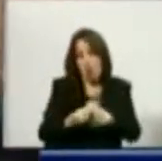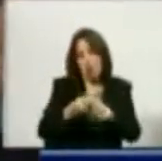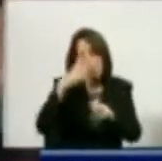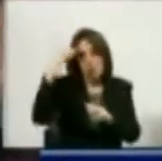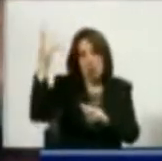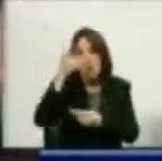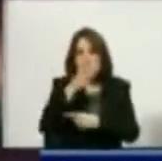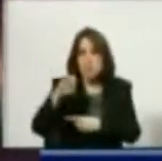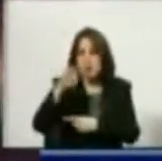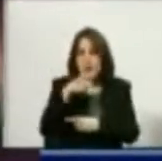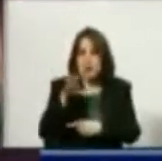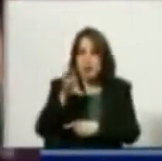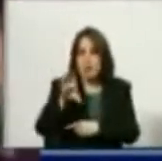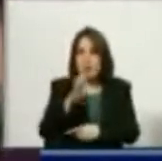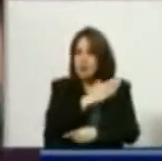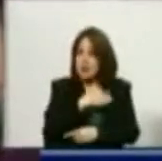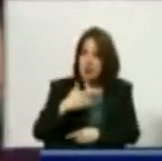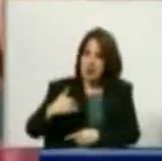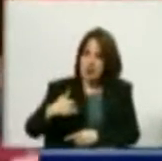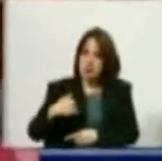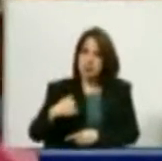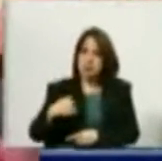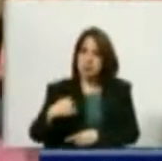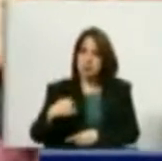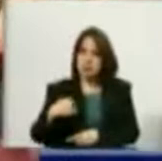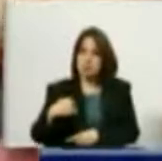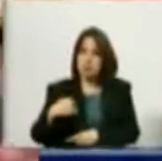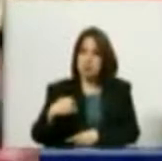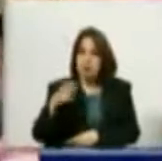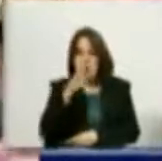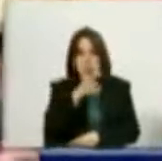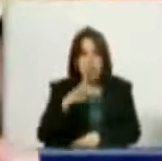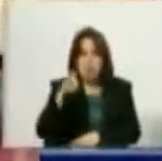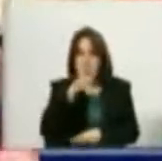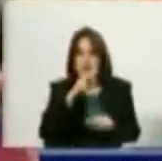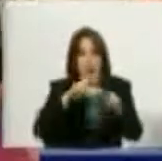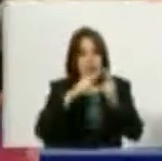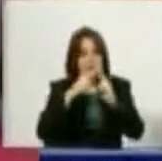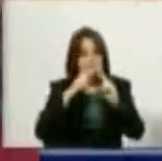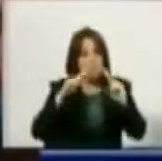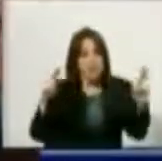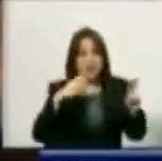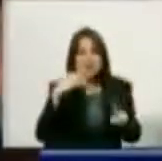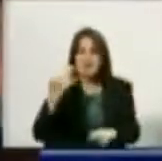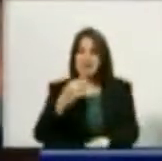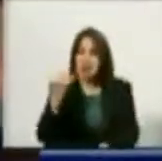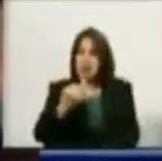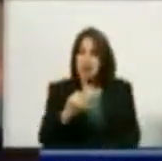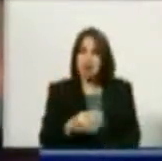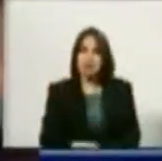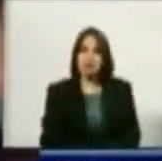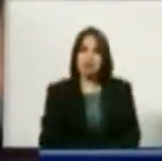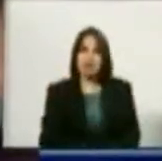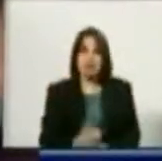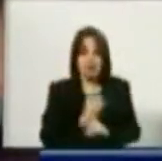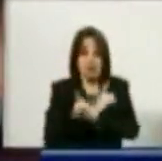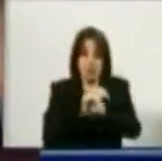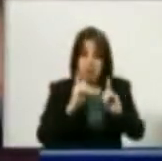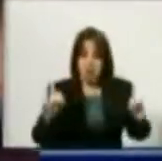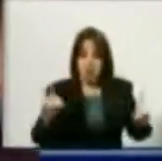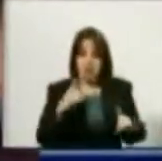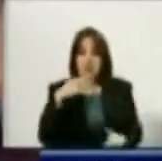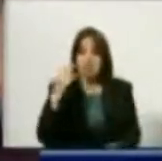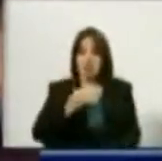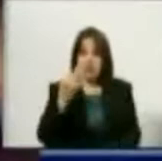de la patria que Todos queremos en la búsqueda de la paz verdadera de la Democracia verdadera